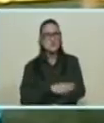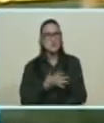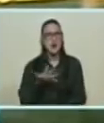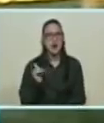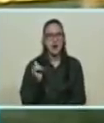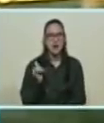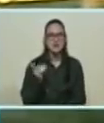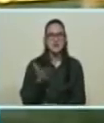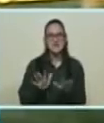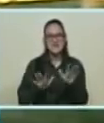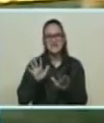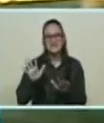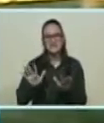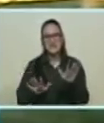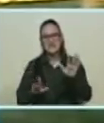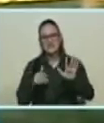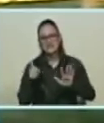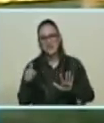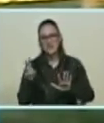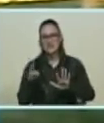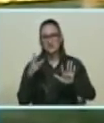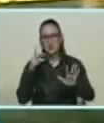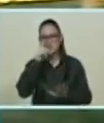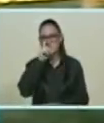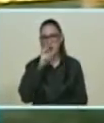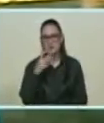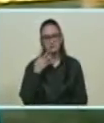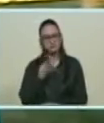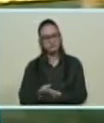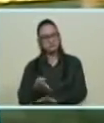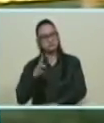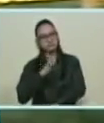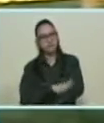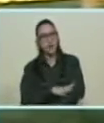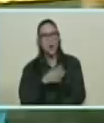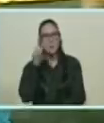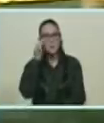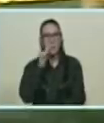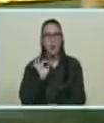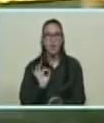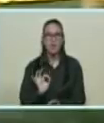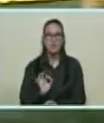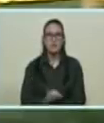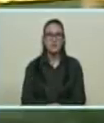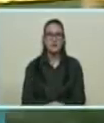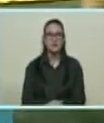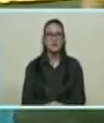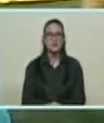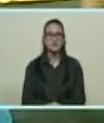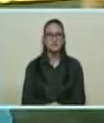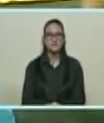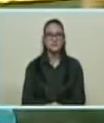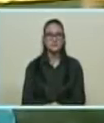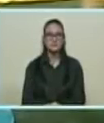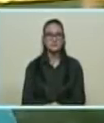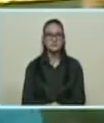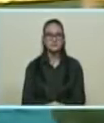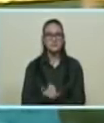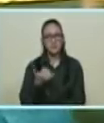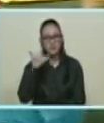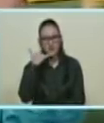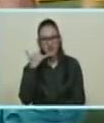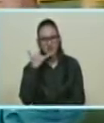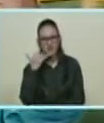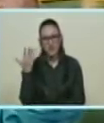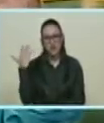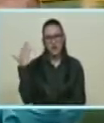muchachos de 15, 16, 18 años expertos en criptomonedas. Tienen su billetera en su teléfono y de